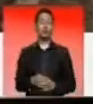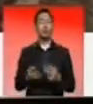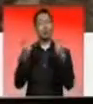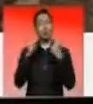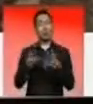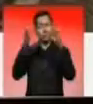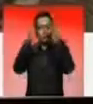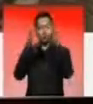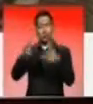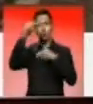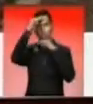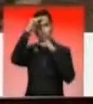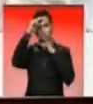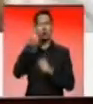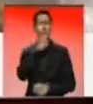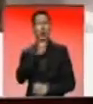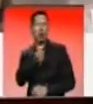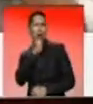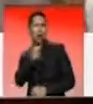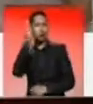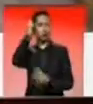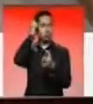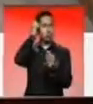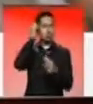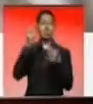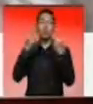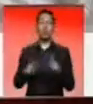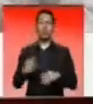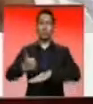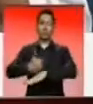atendió a los medios de comunicación y se efectuó el gabinete itinerante.